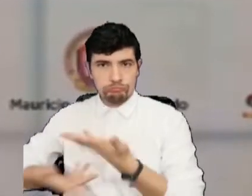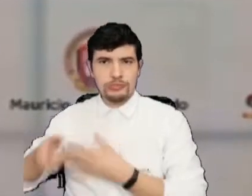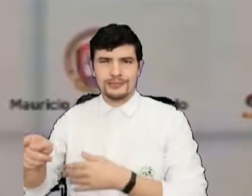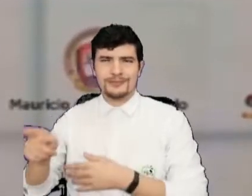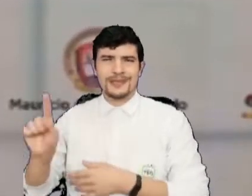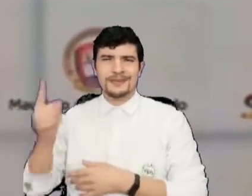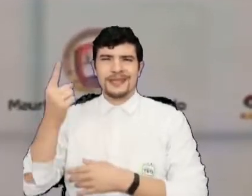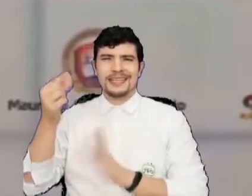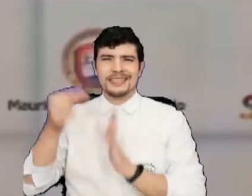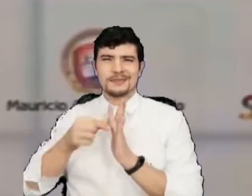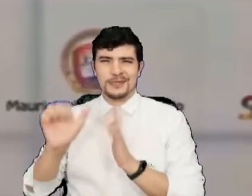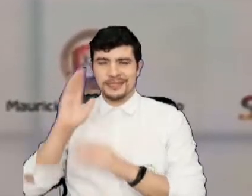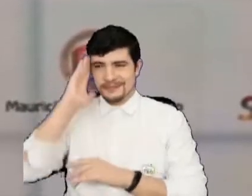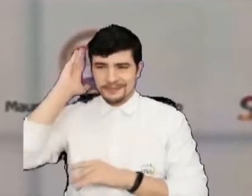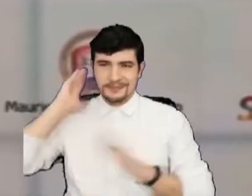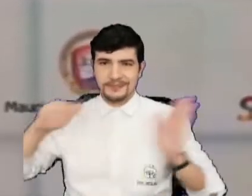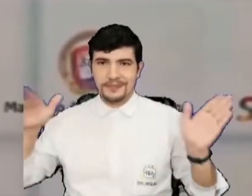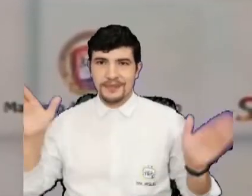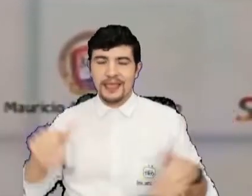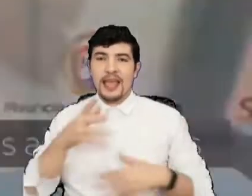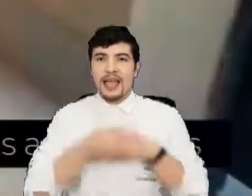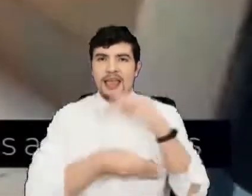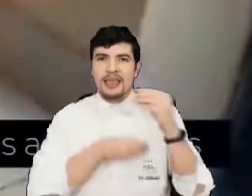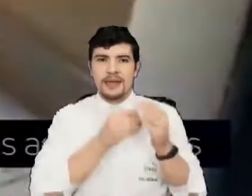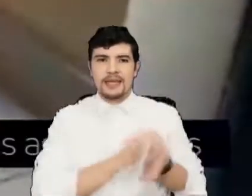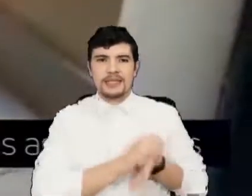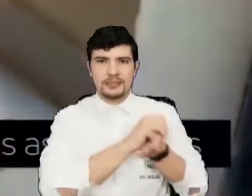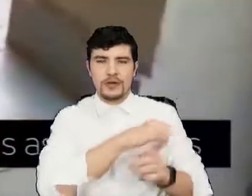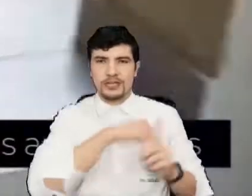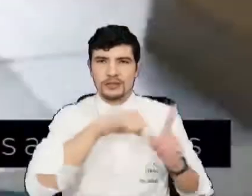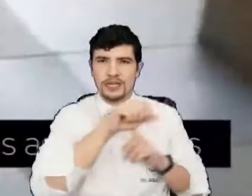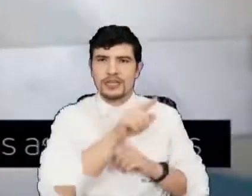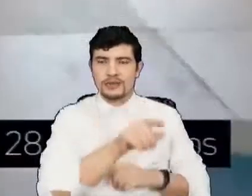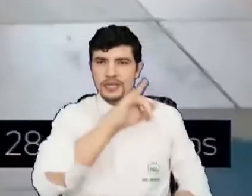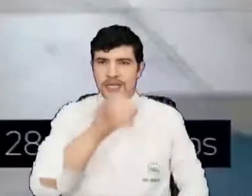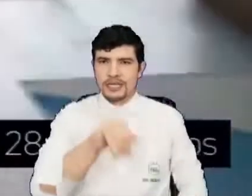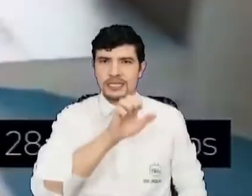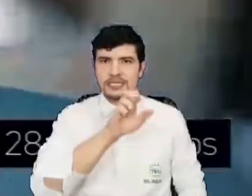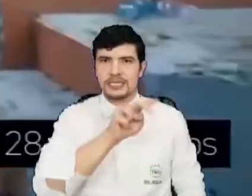y entregados por nuestra gestora social, la doctora Jenny Sarmiento,